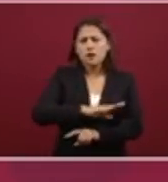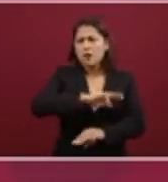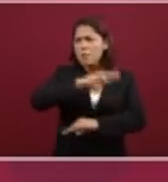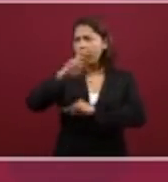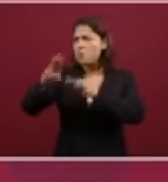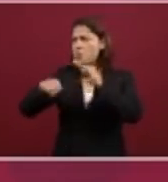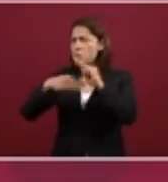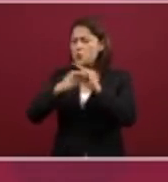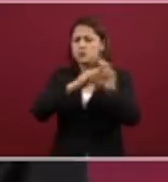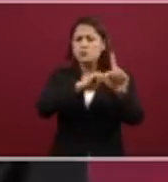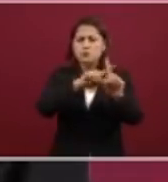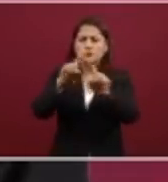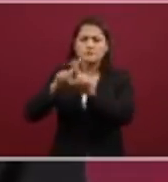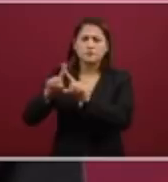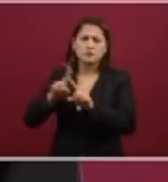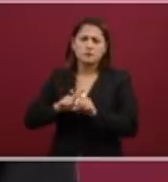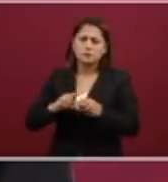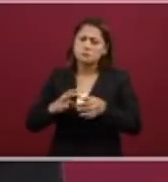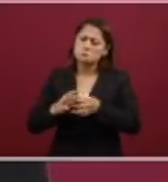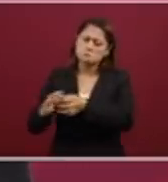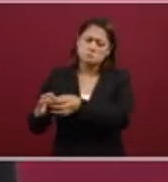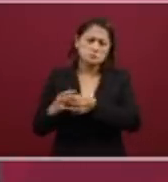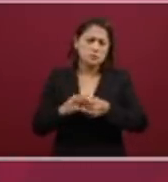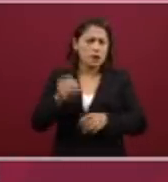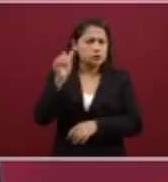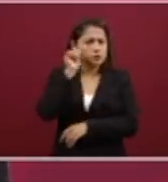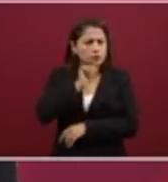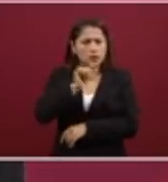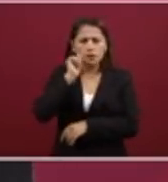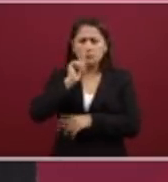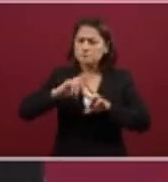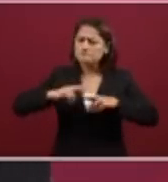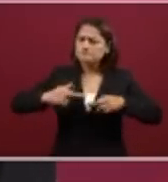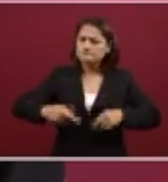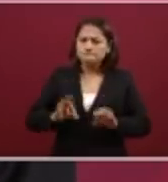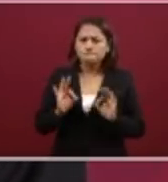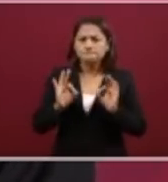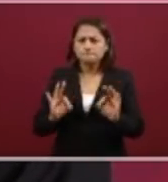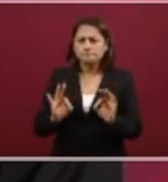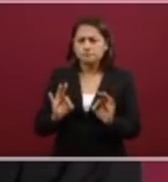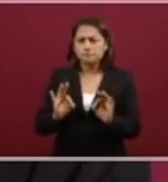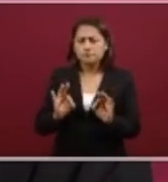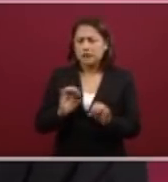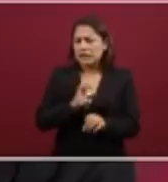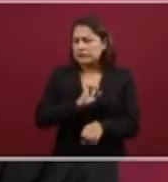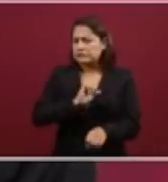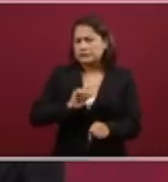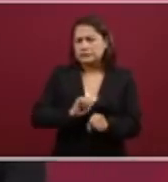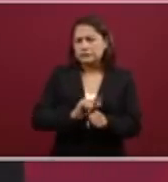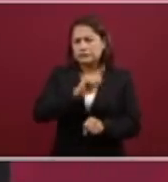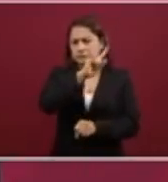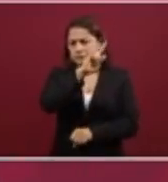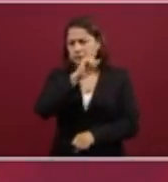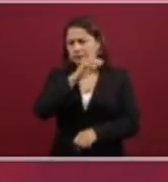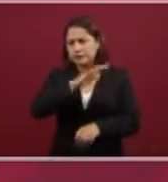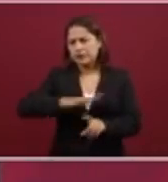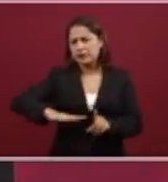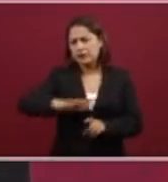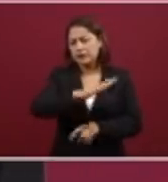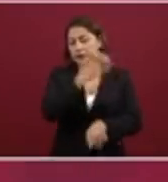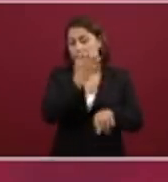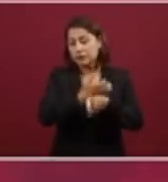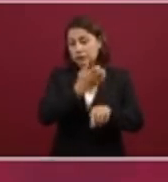queremos tener buenas relaciones con el gobierno de Estados Unidos, con el presidente Donald